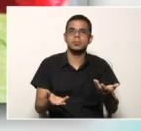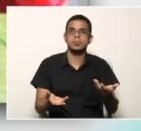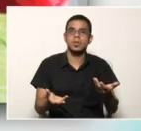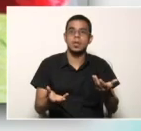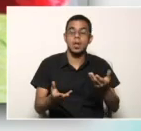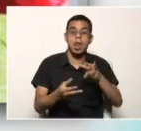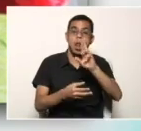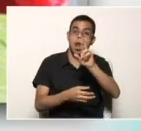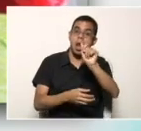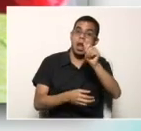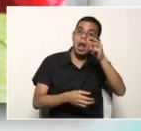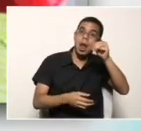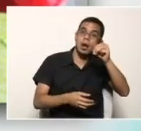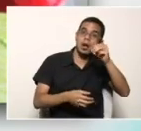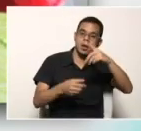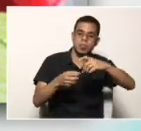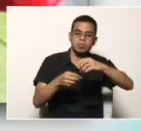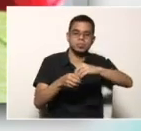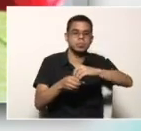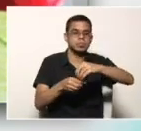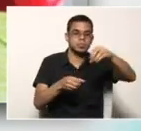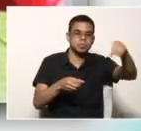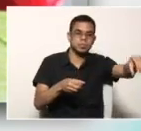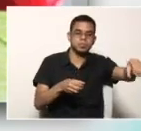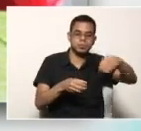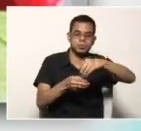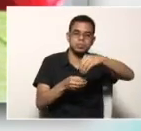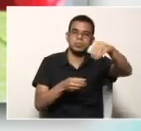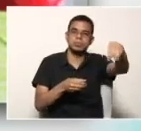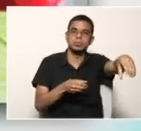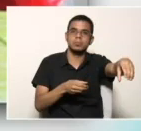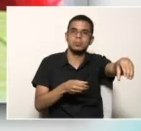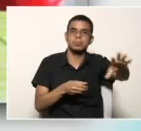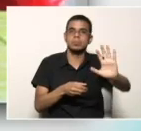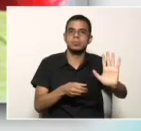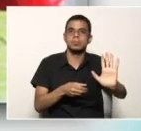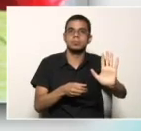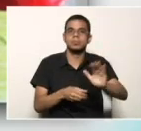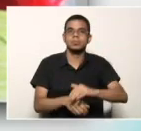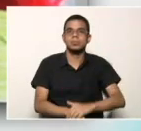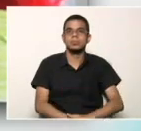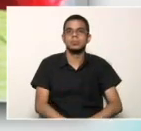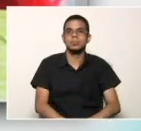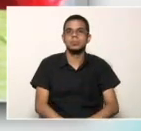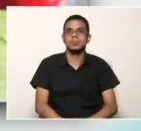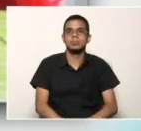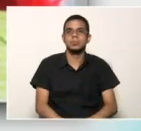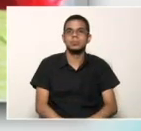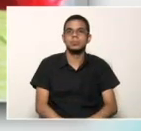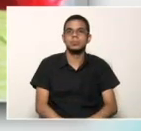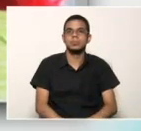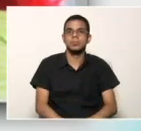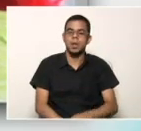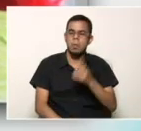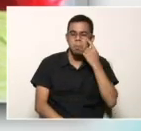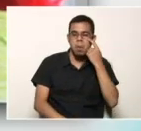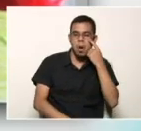RAM de la tarjeta madre, ¿okay? Vamos a encender el equipo. Al encender el equipo,